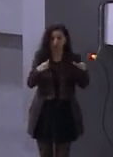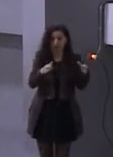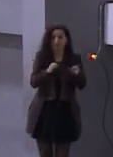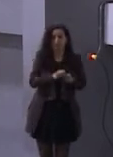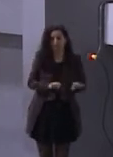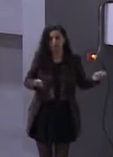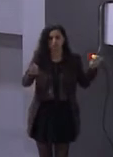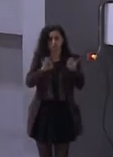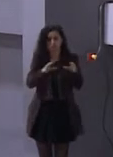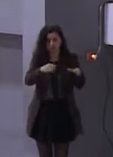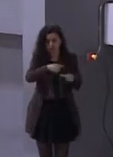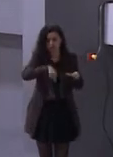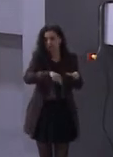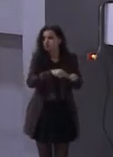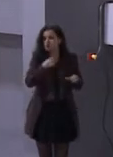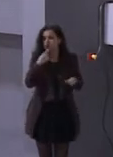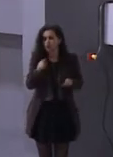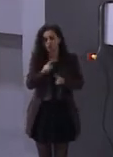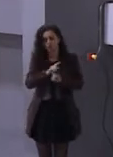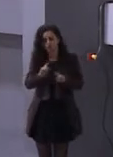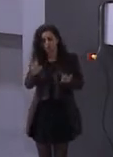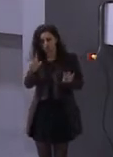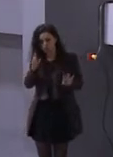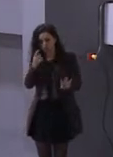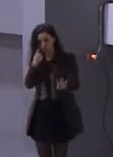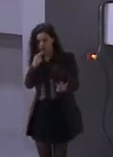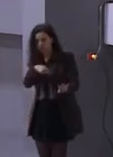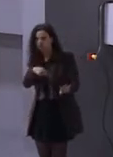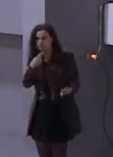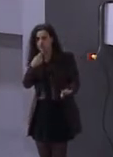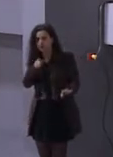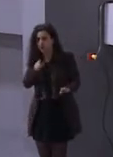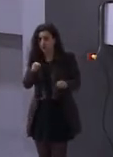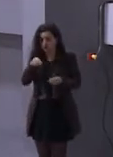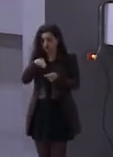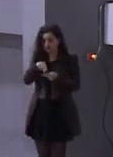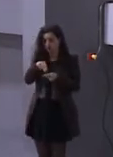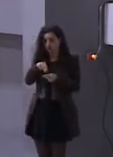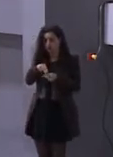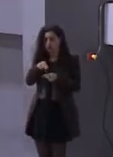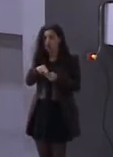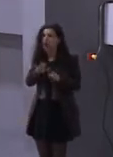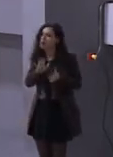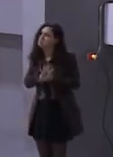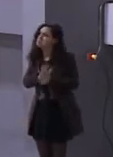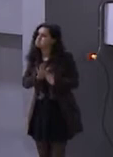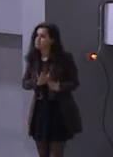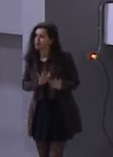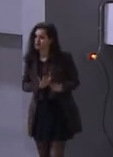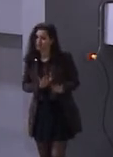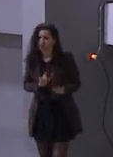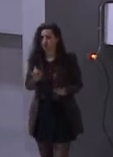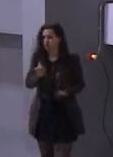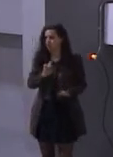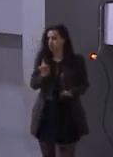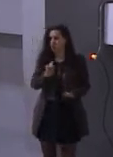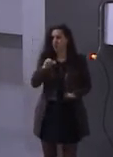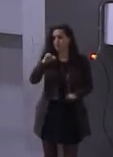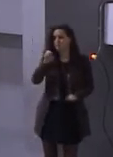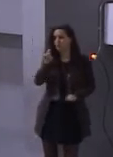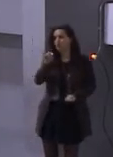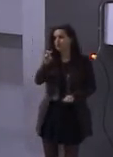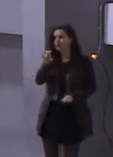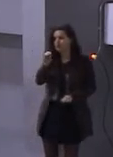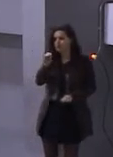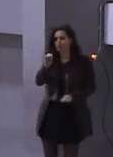Diálogo dijo, no podemos solamente dejar esos recursos como pasivos, porque los pasivos son aquellas cuentas